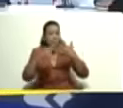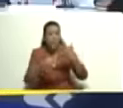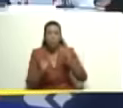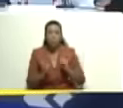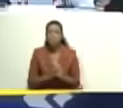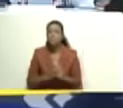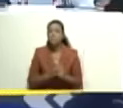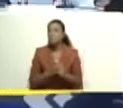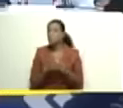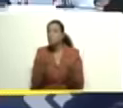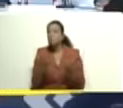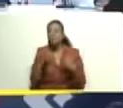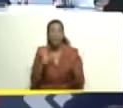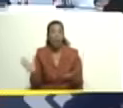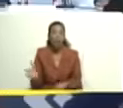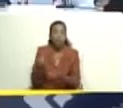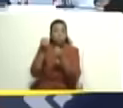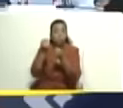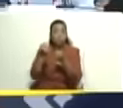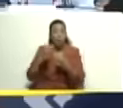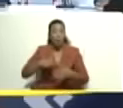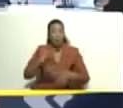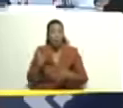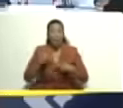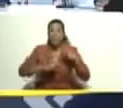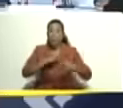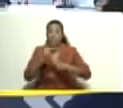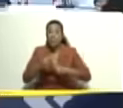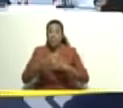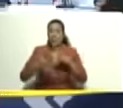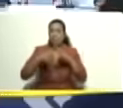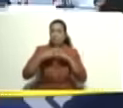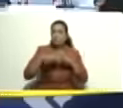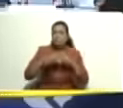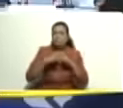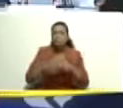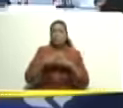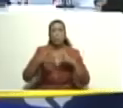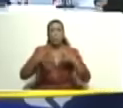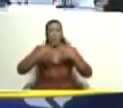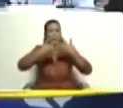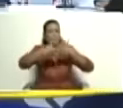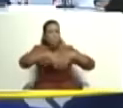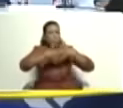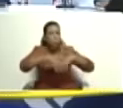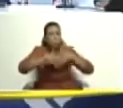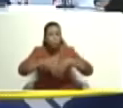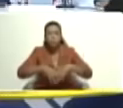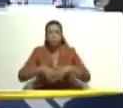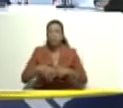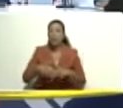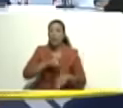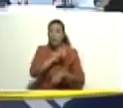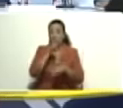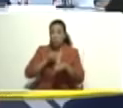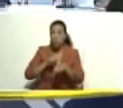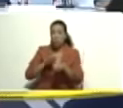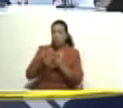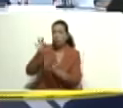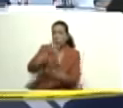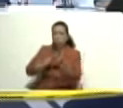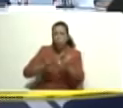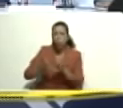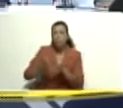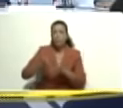escalas, que vaya recuperando la capacidad productiva de toda la industria nacional, de toda la